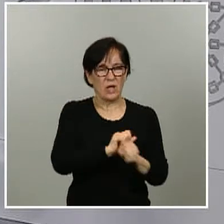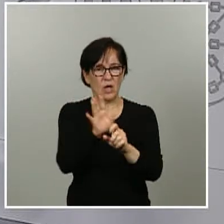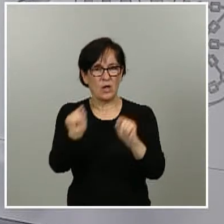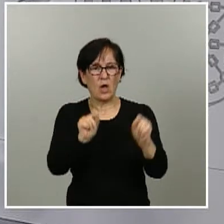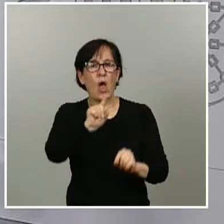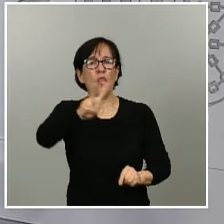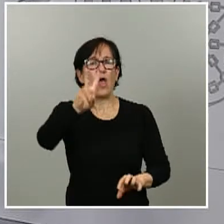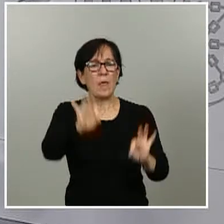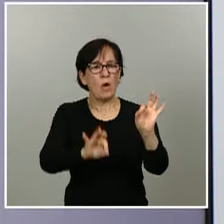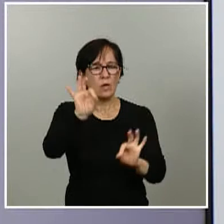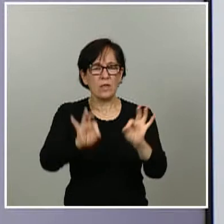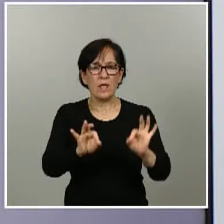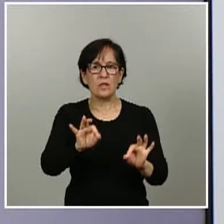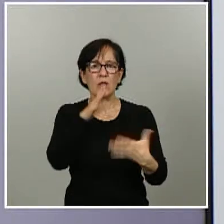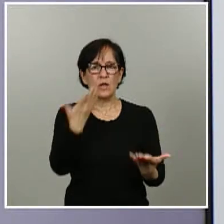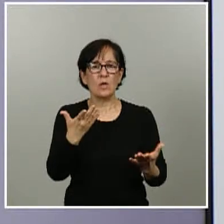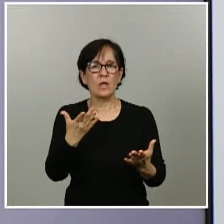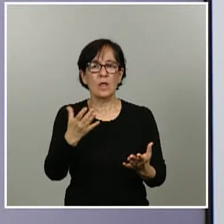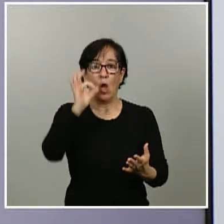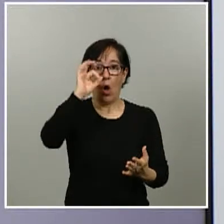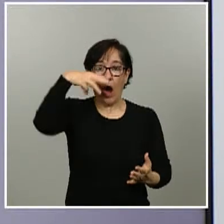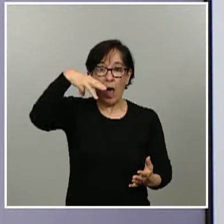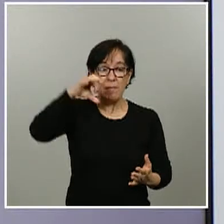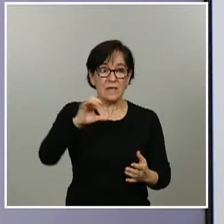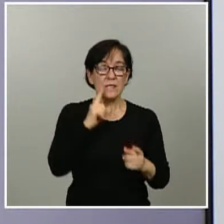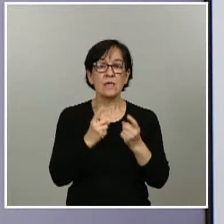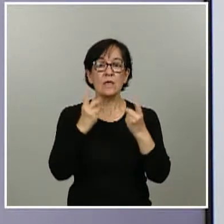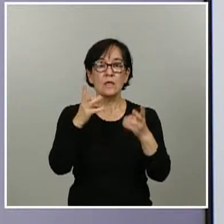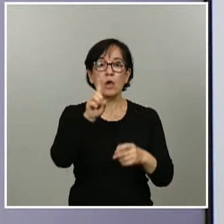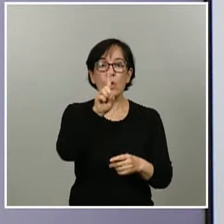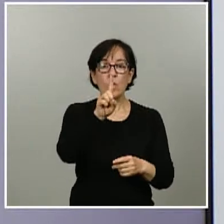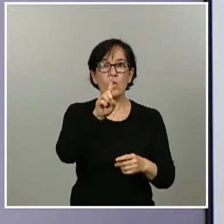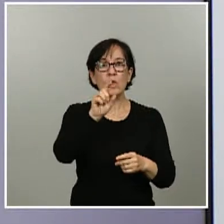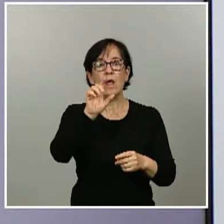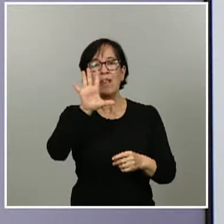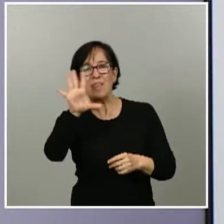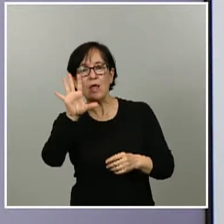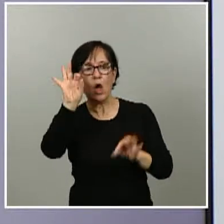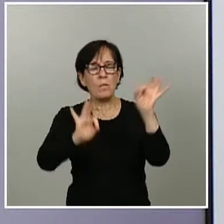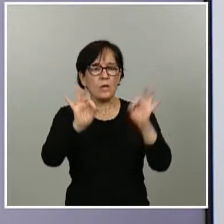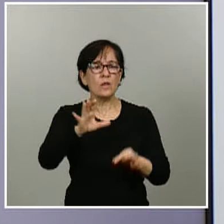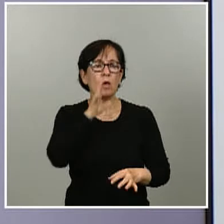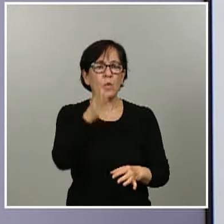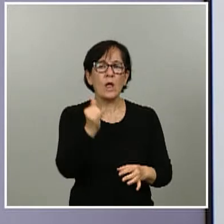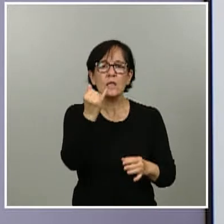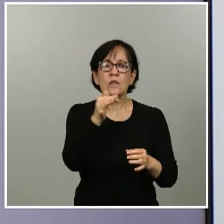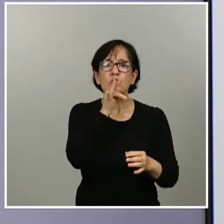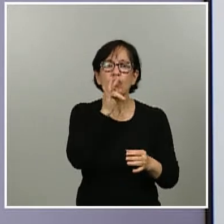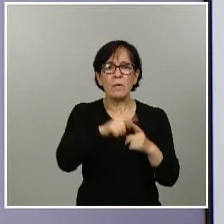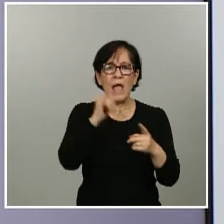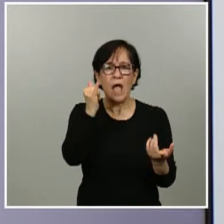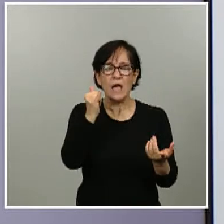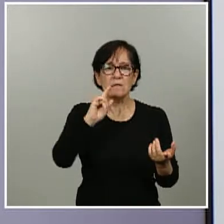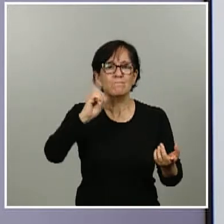12%, mientras que la Organización Mundial de la Salud la cifra entre el 1 y el 5%, ¿se debe a que aquí hay todavía muchos casos sin diagnosticar?